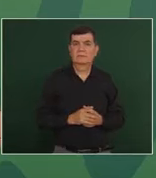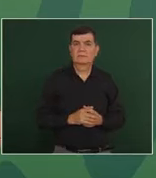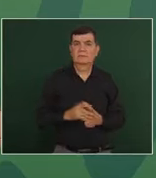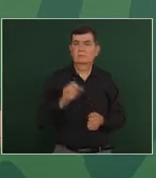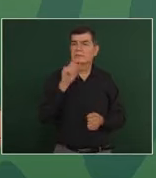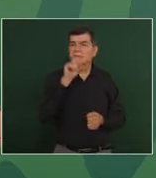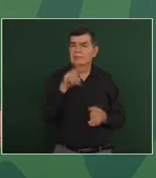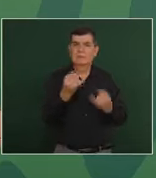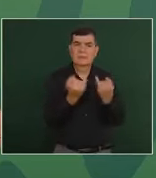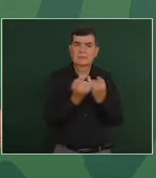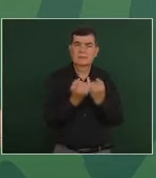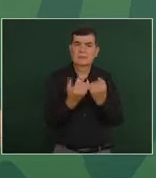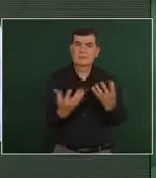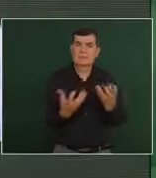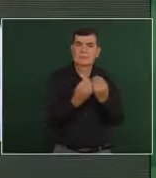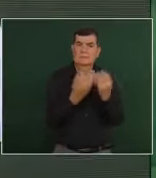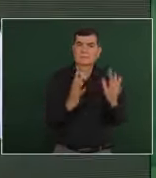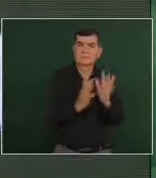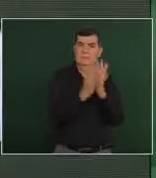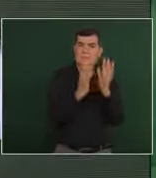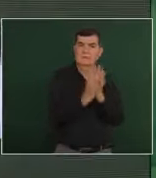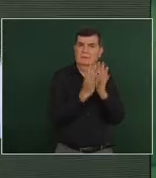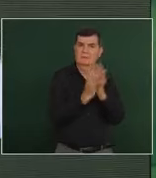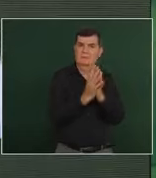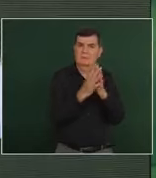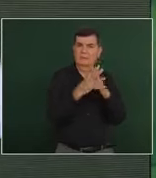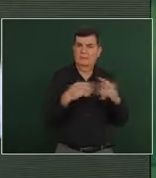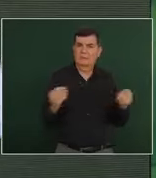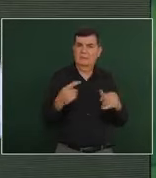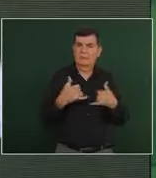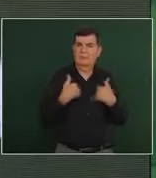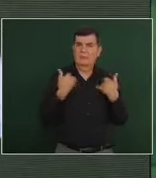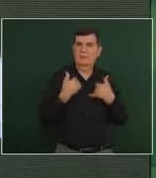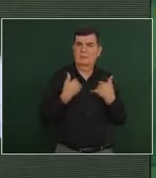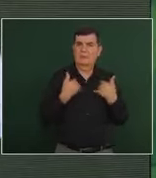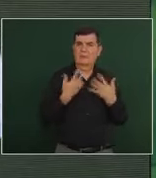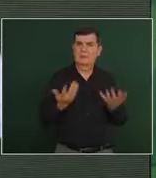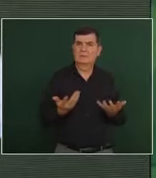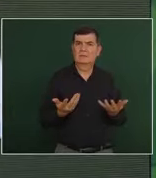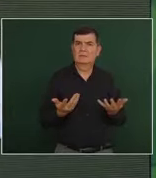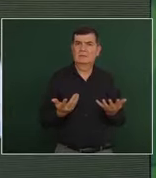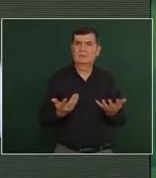también habían participado en la desaparición de los jóvenes.